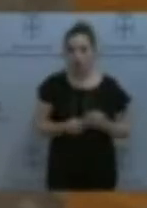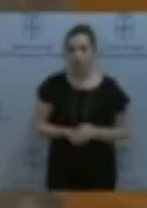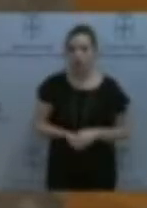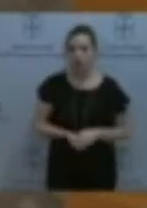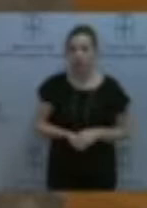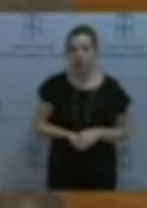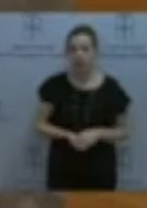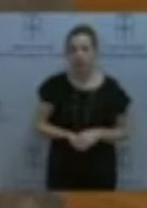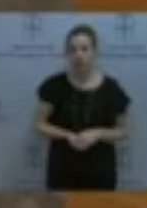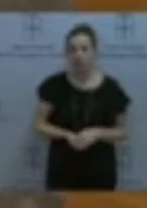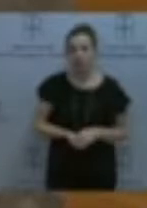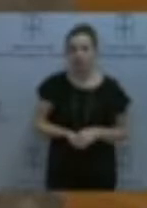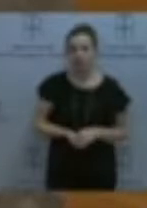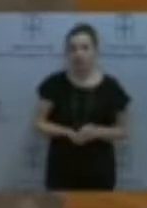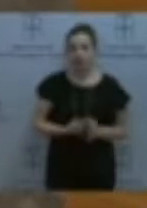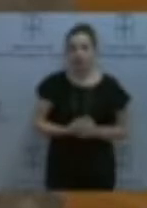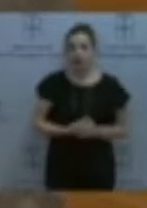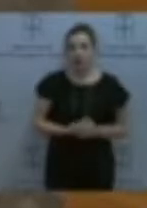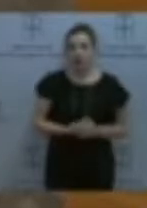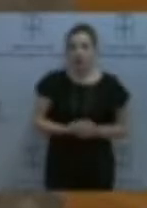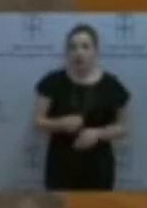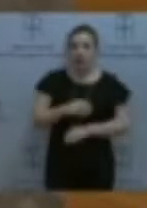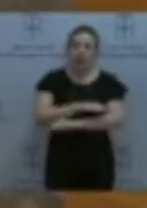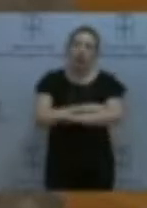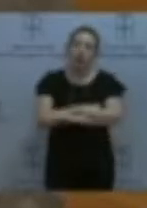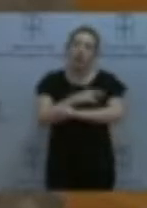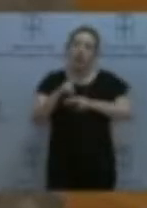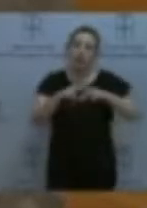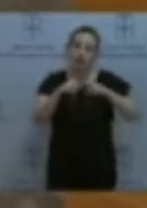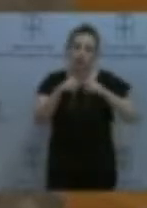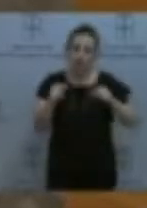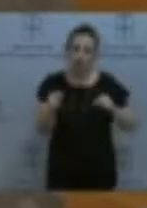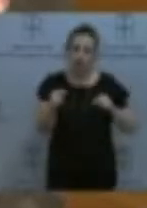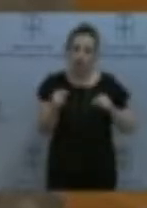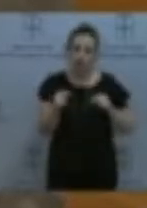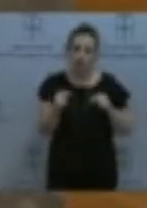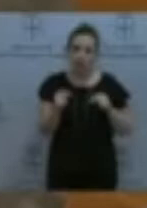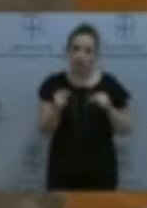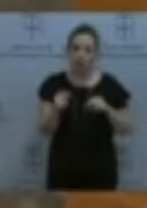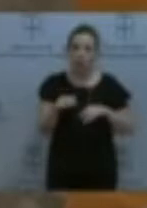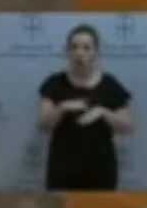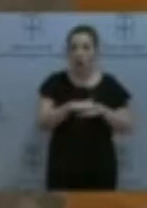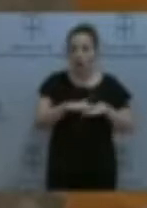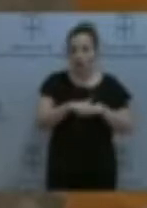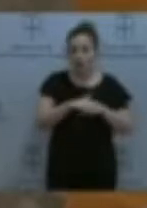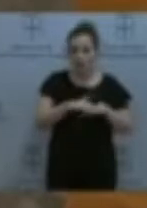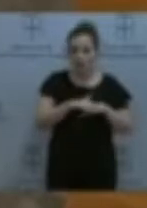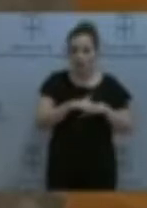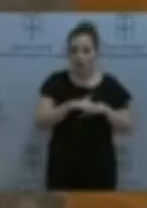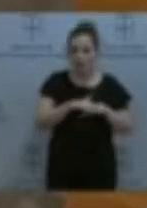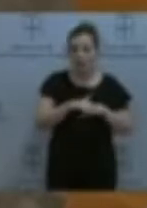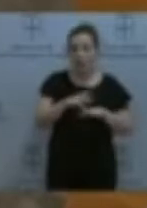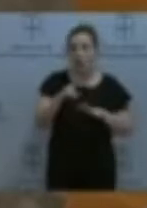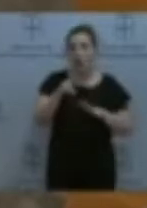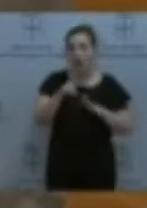por parte del Gobierno del Principado, naturalmente, son las bases del régimen energético, tal como establece la propia Constitución, corresponden a